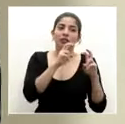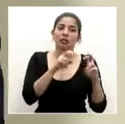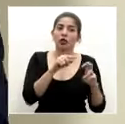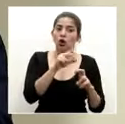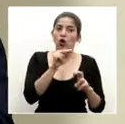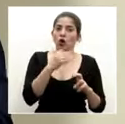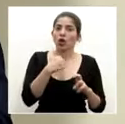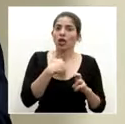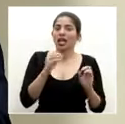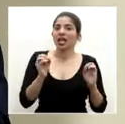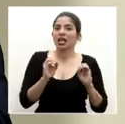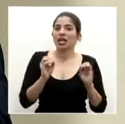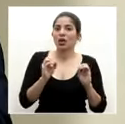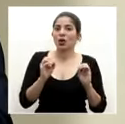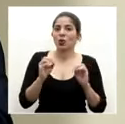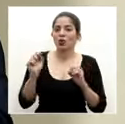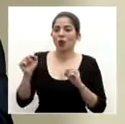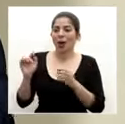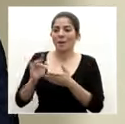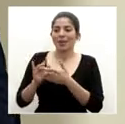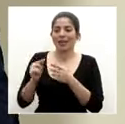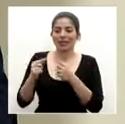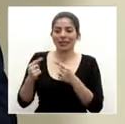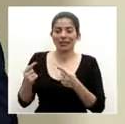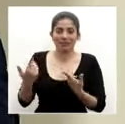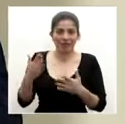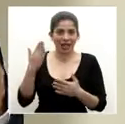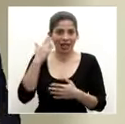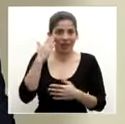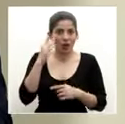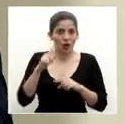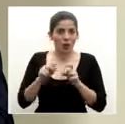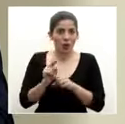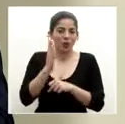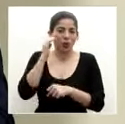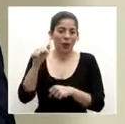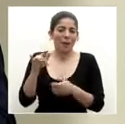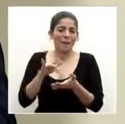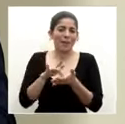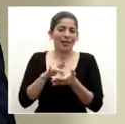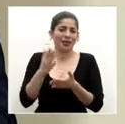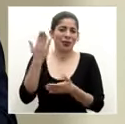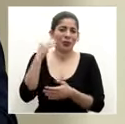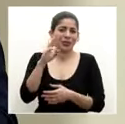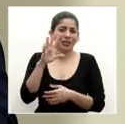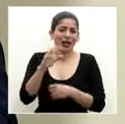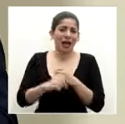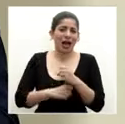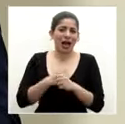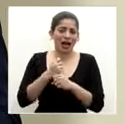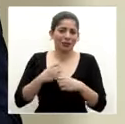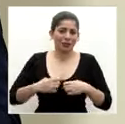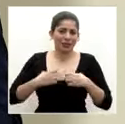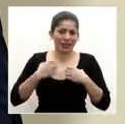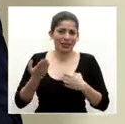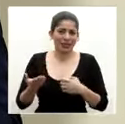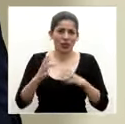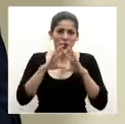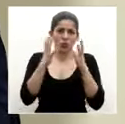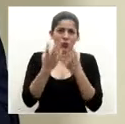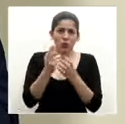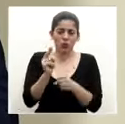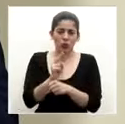tenga ninguna de las contraindicaciones que se conocen, porque este es un medicamento desde hace 65 años que se utiliza en el